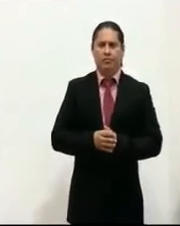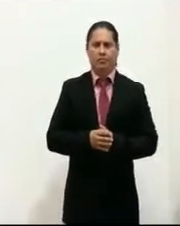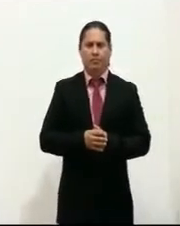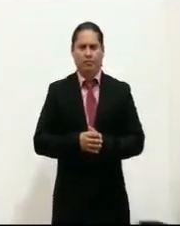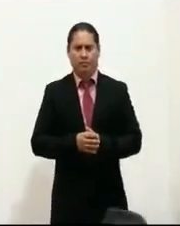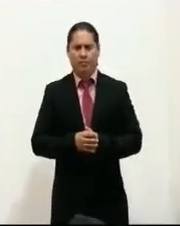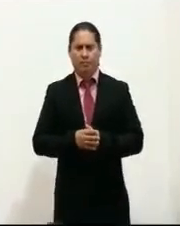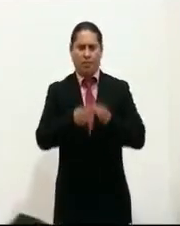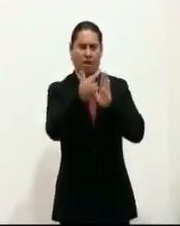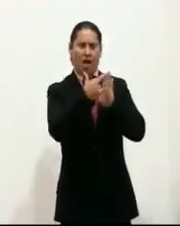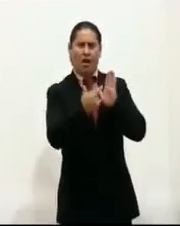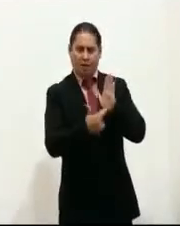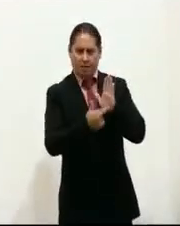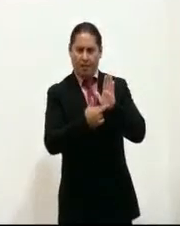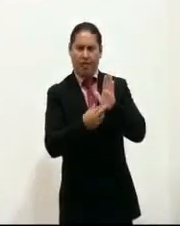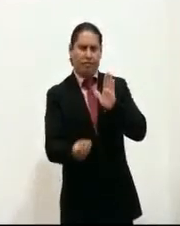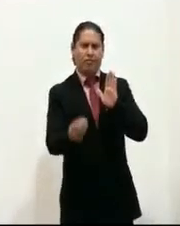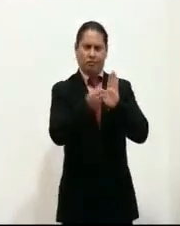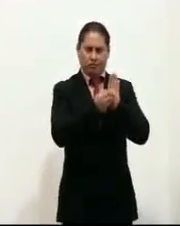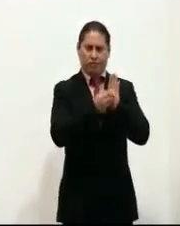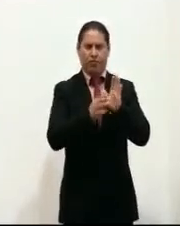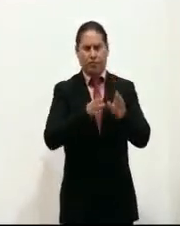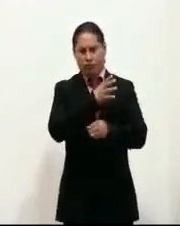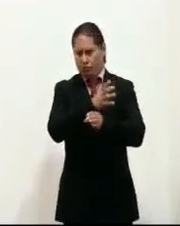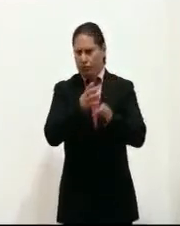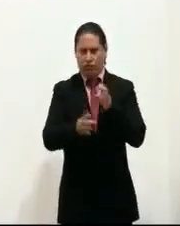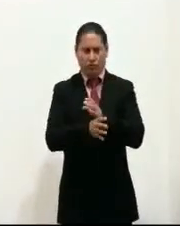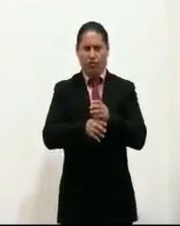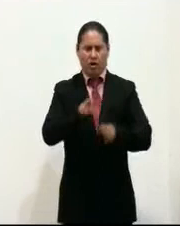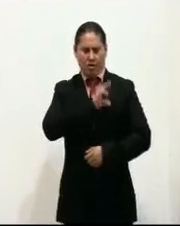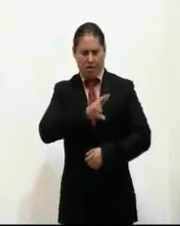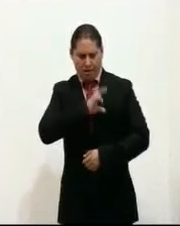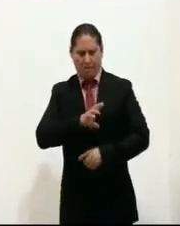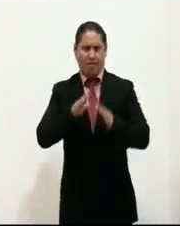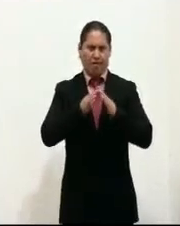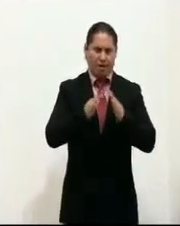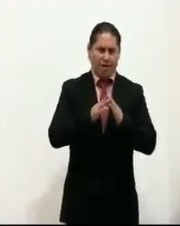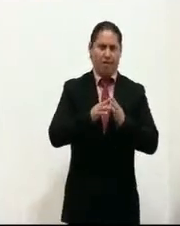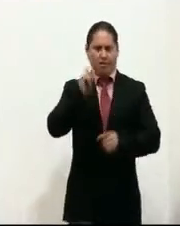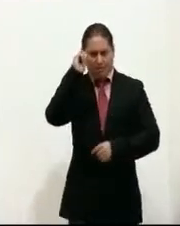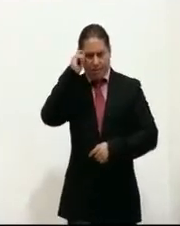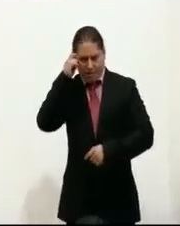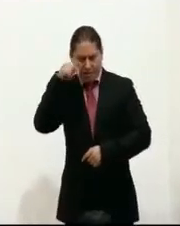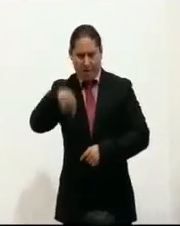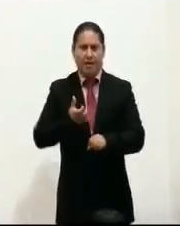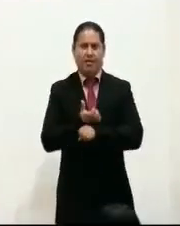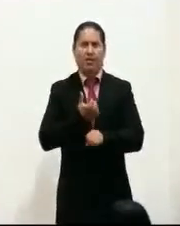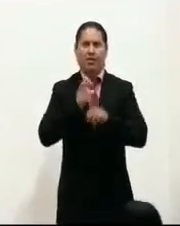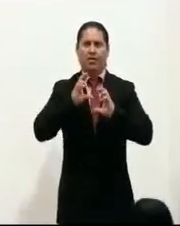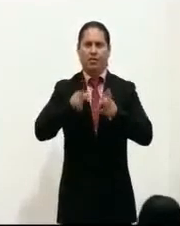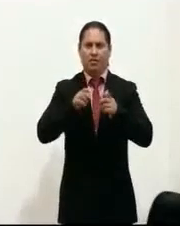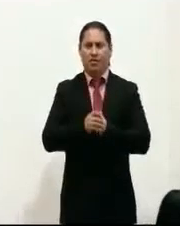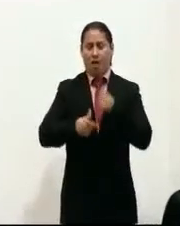Respecto a las reformas que se hacen a la ley de adquisiciones, arrendamiento de bienes muebles y la contratación de servicios para el estado de Chiapas,